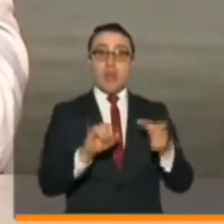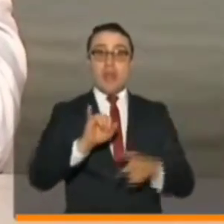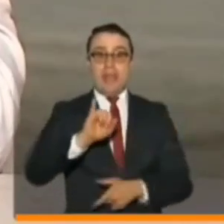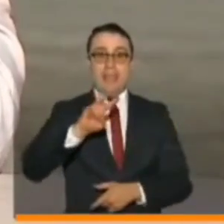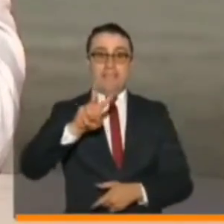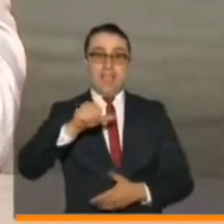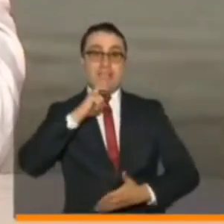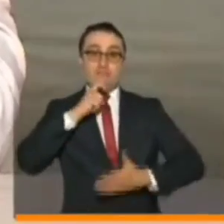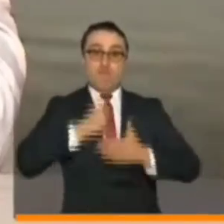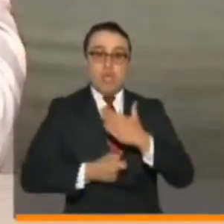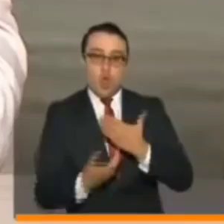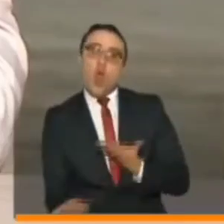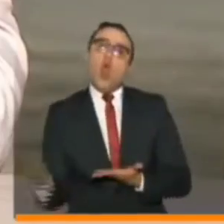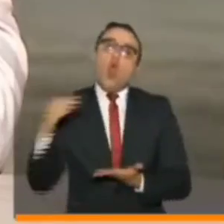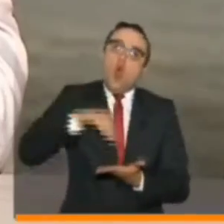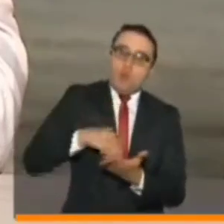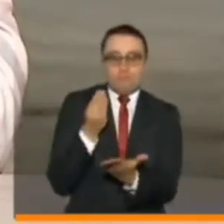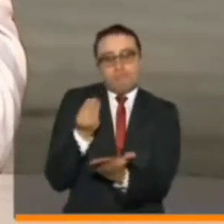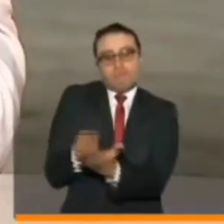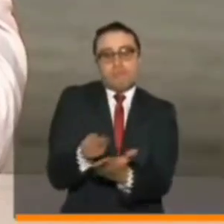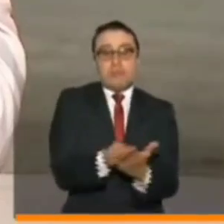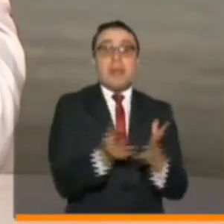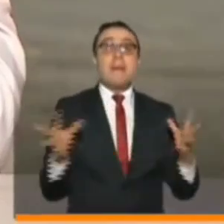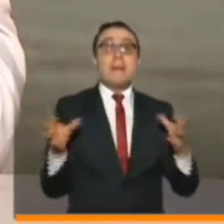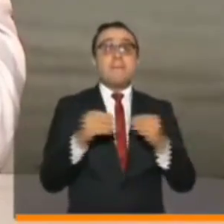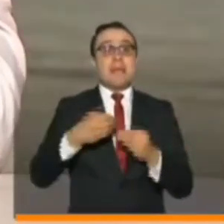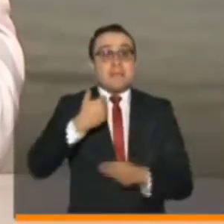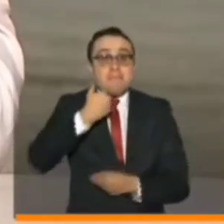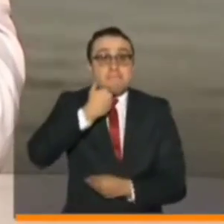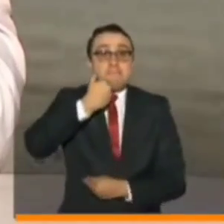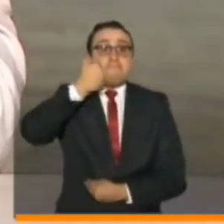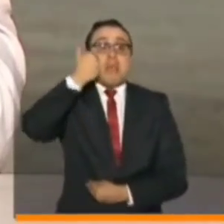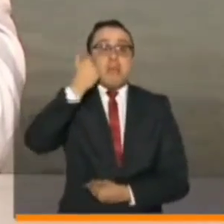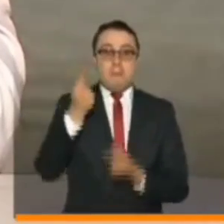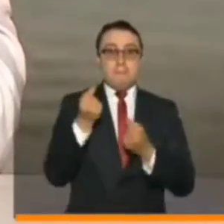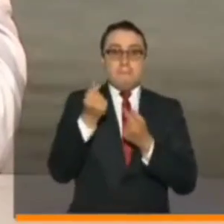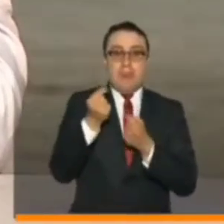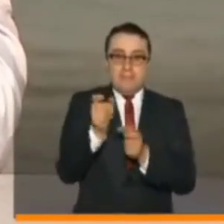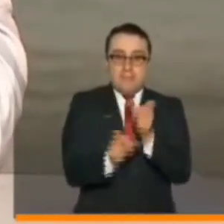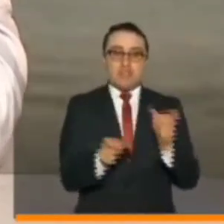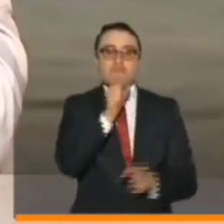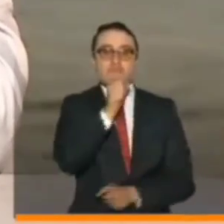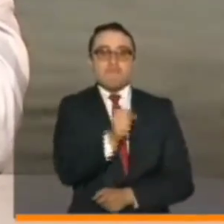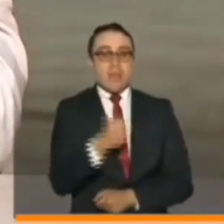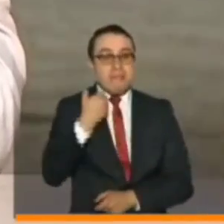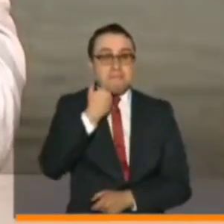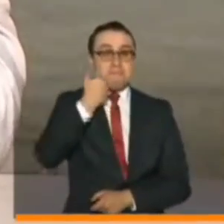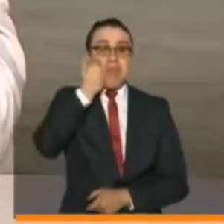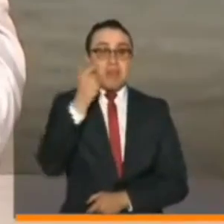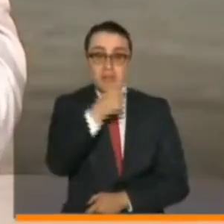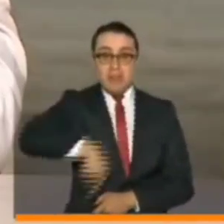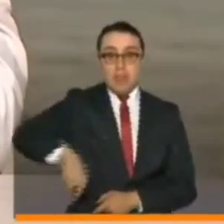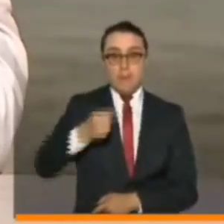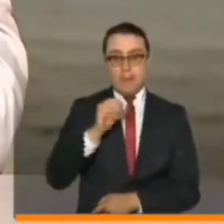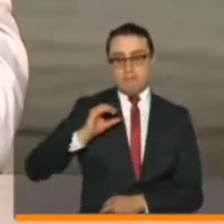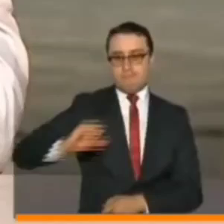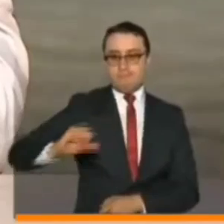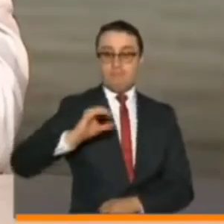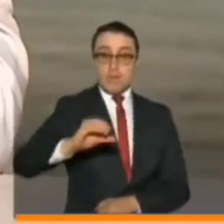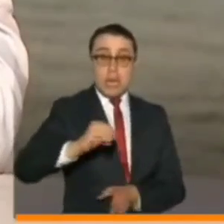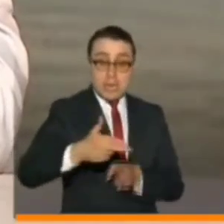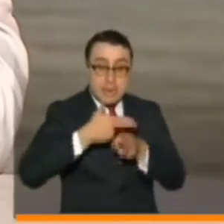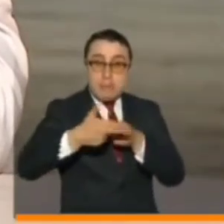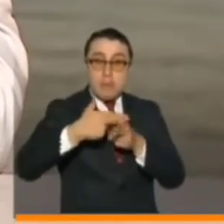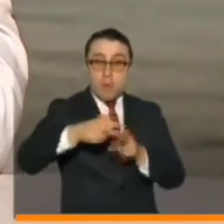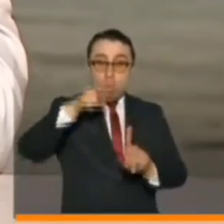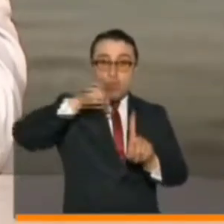IVA. Y también los giros de adulto mayor en este mes, que es importante hacer referencia. También lo que se espera en los próximos 2 meses